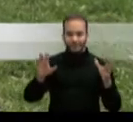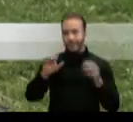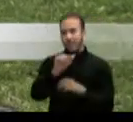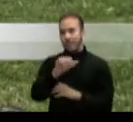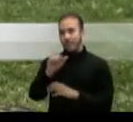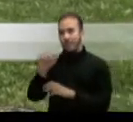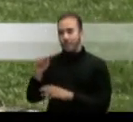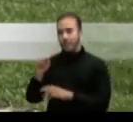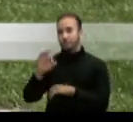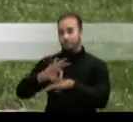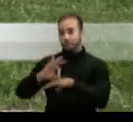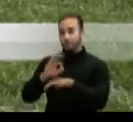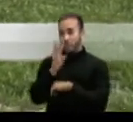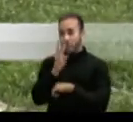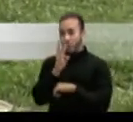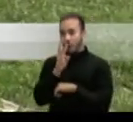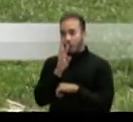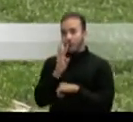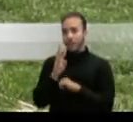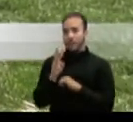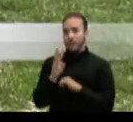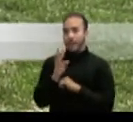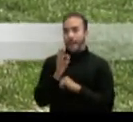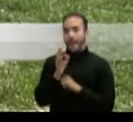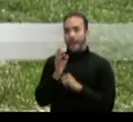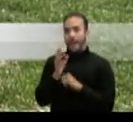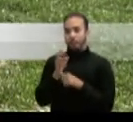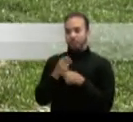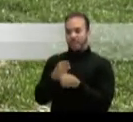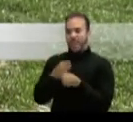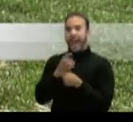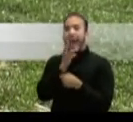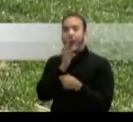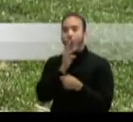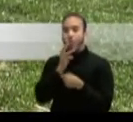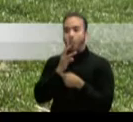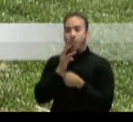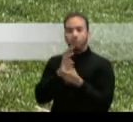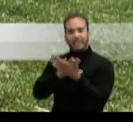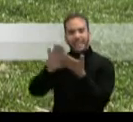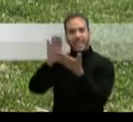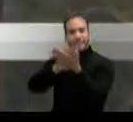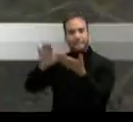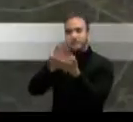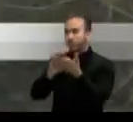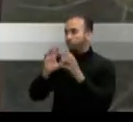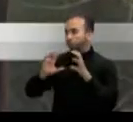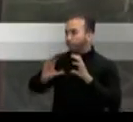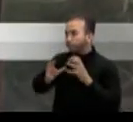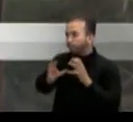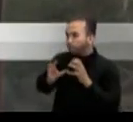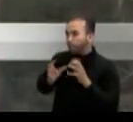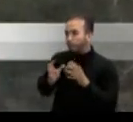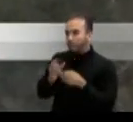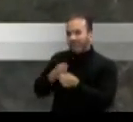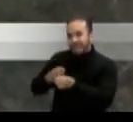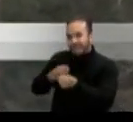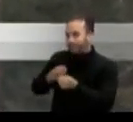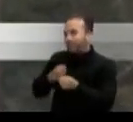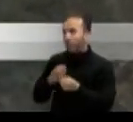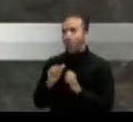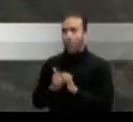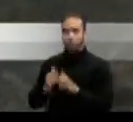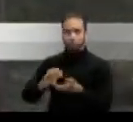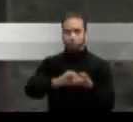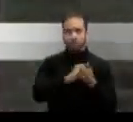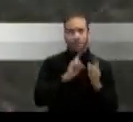y Alcantarillados, la operación de convertir el agua en potable requiere de la intervención incluso de otras agencias, como el